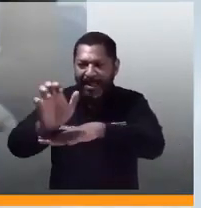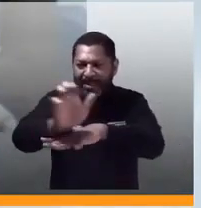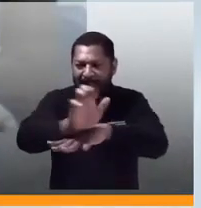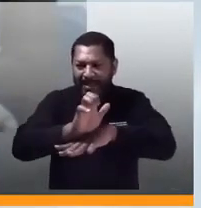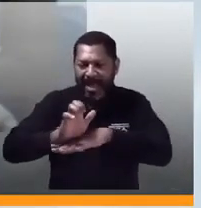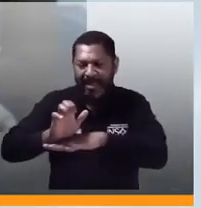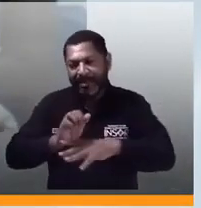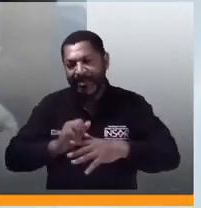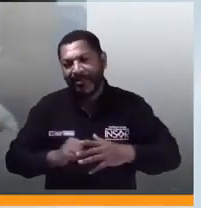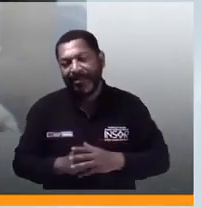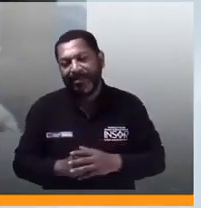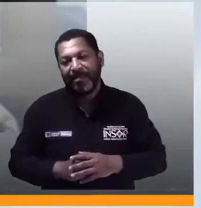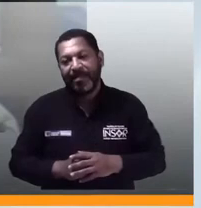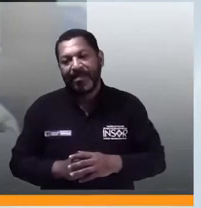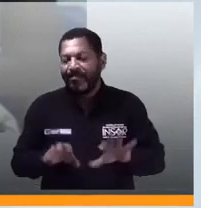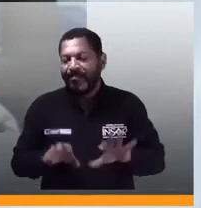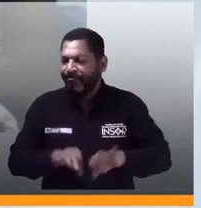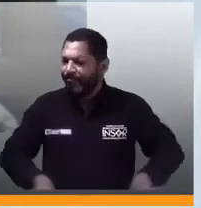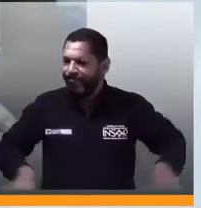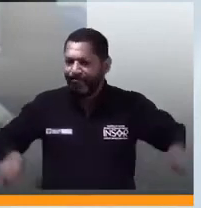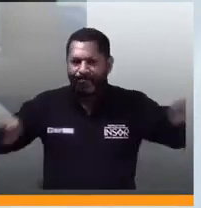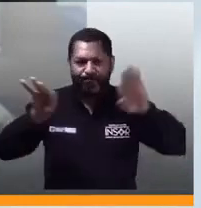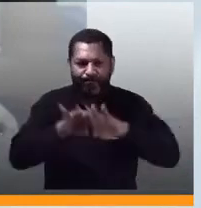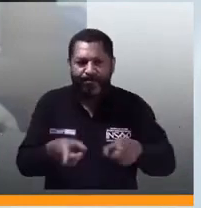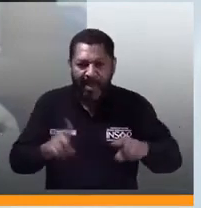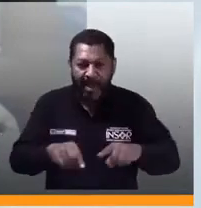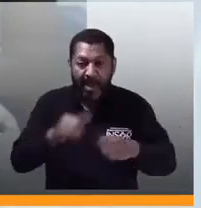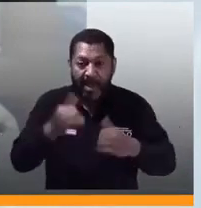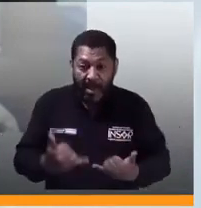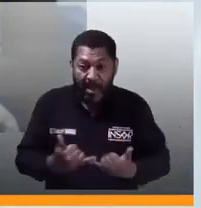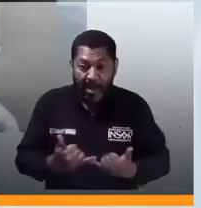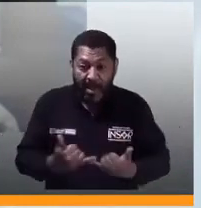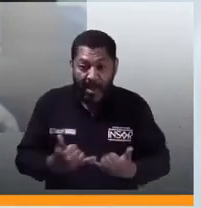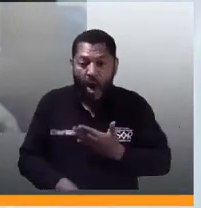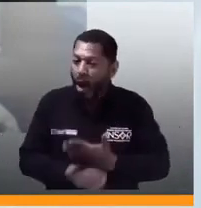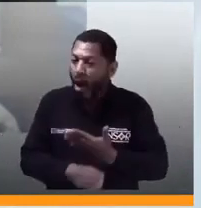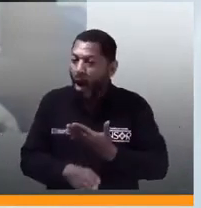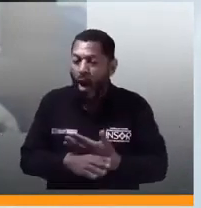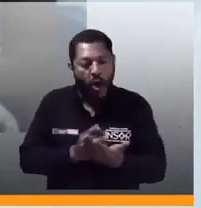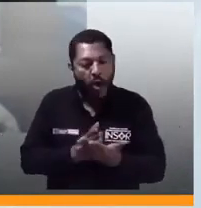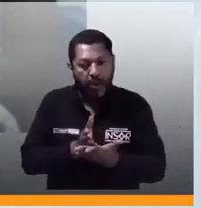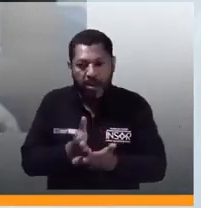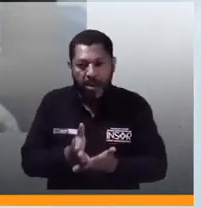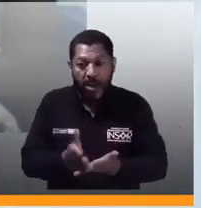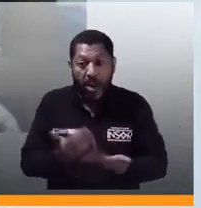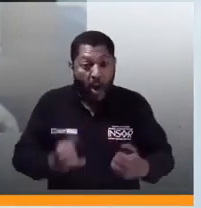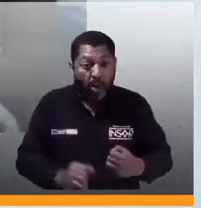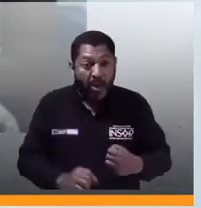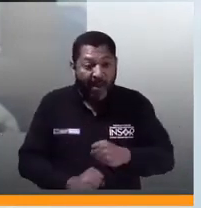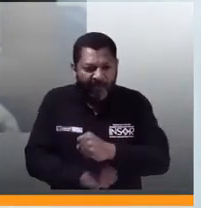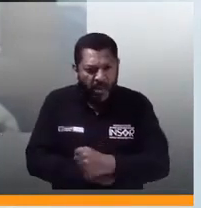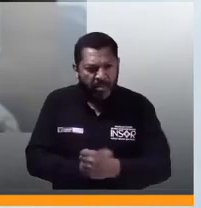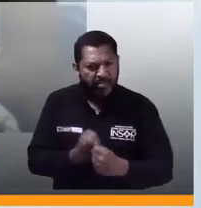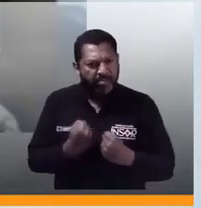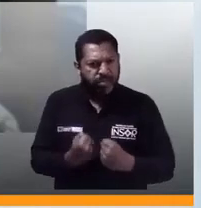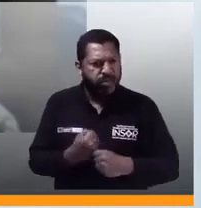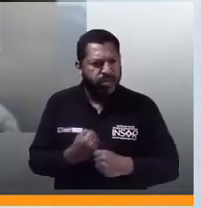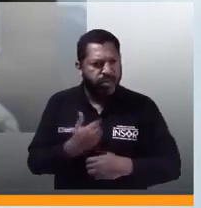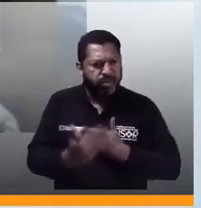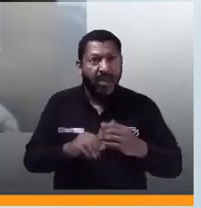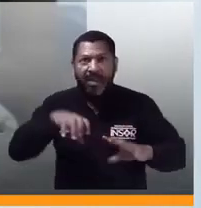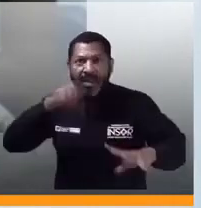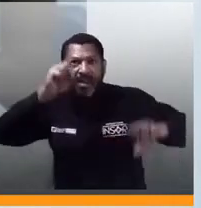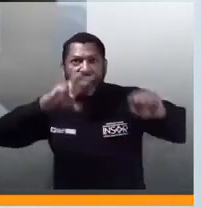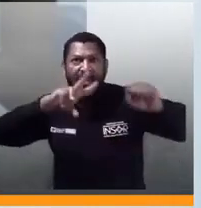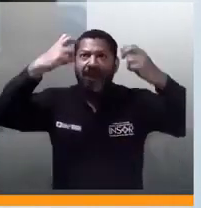Fundamental también darle un proceso de continuidad. Este es un escenario que se fortaleció bastante de todos estos